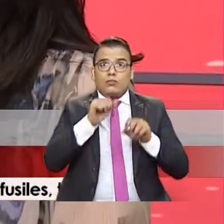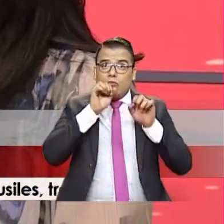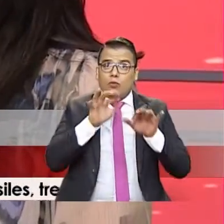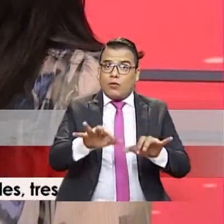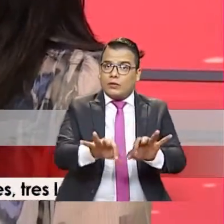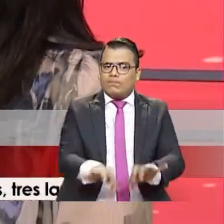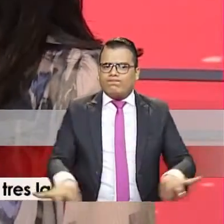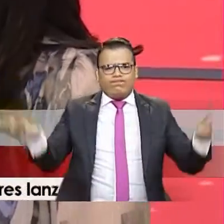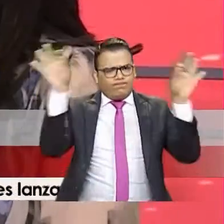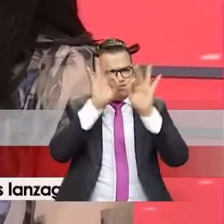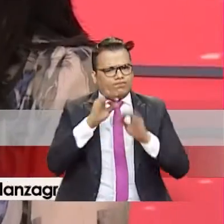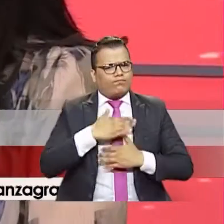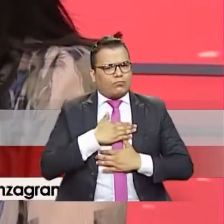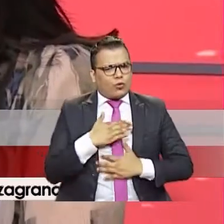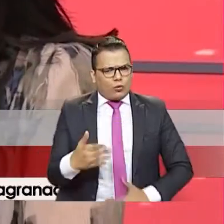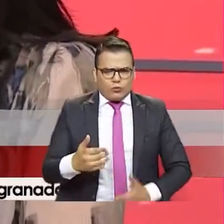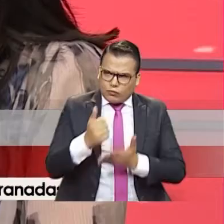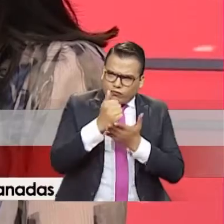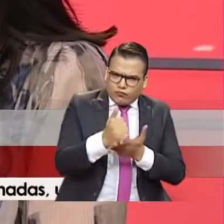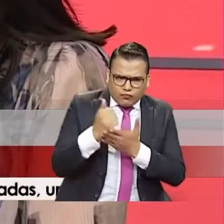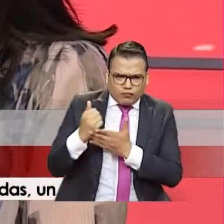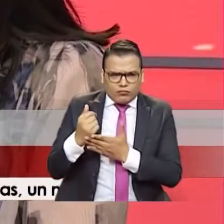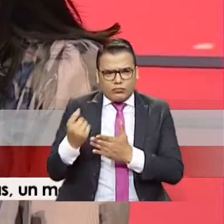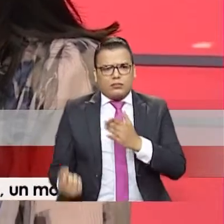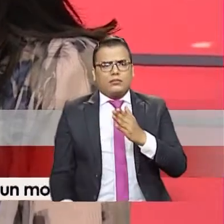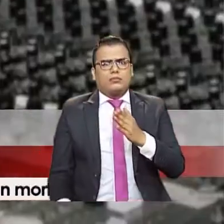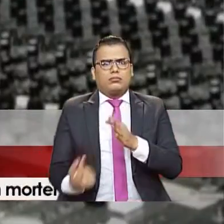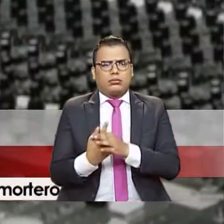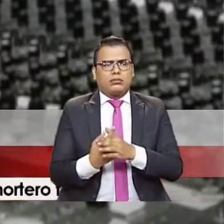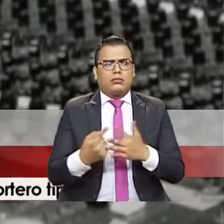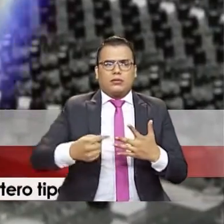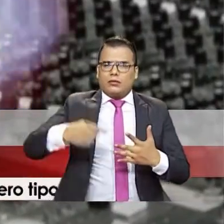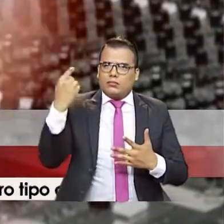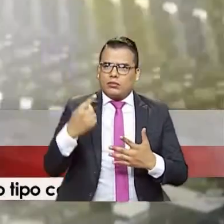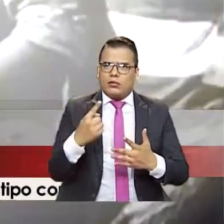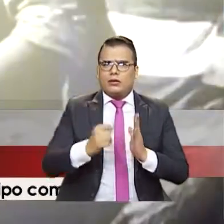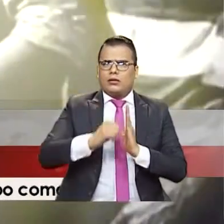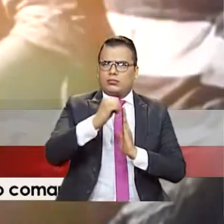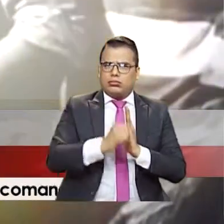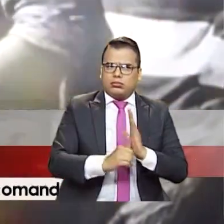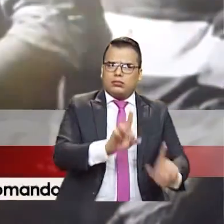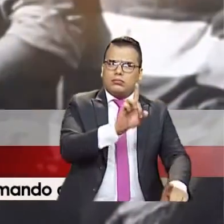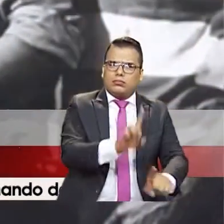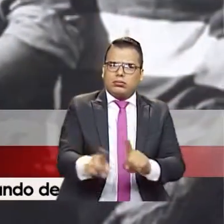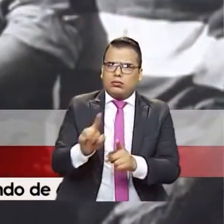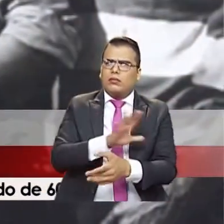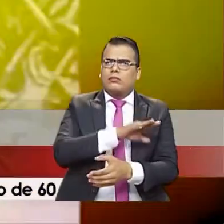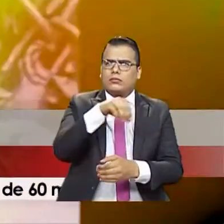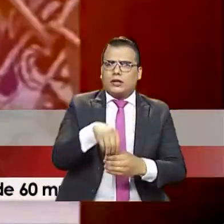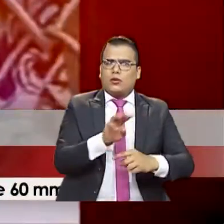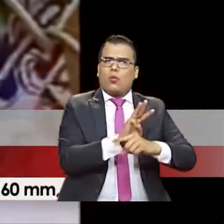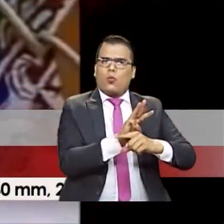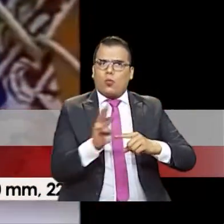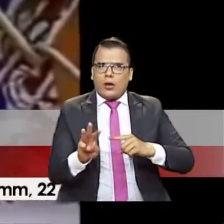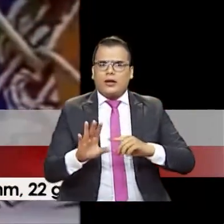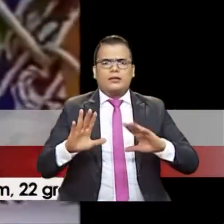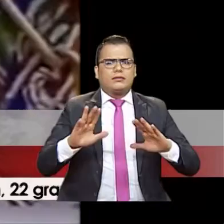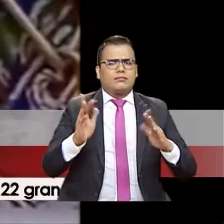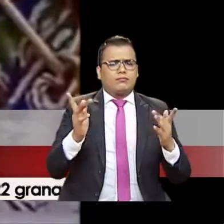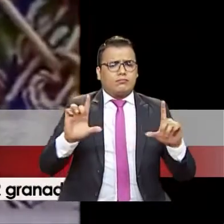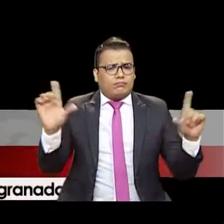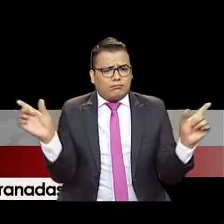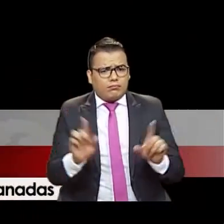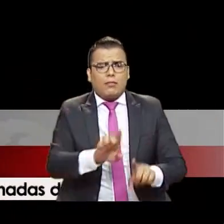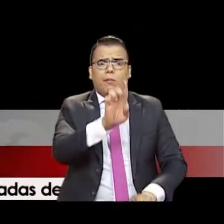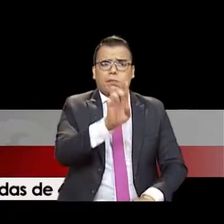una disposición que promueve la creación de contenidos multiplataforma a nivel de la red es tan importante